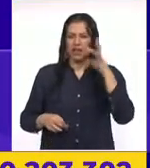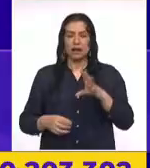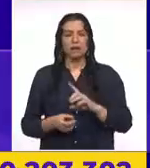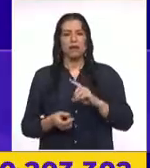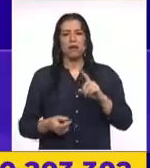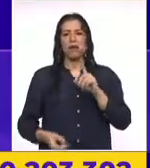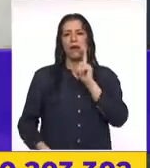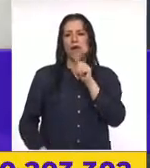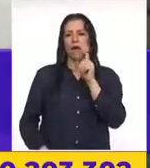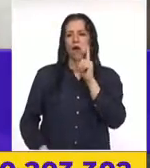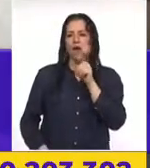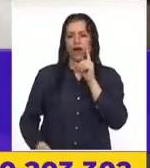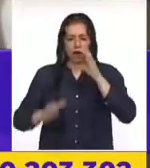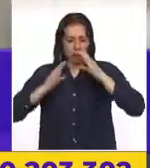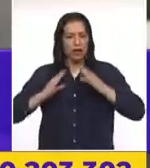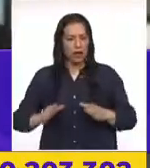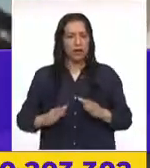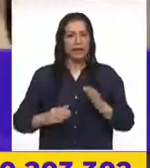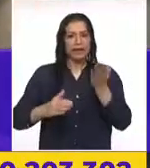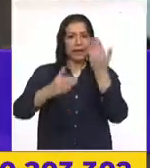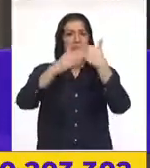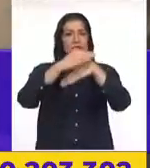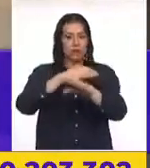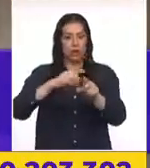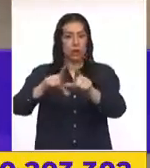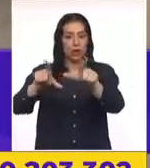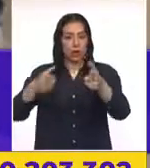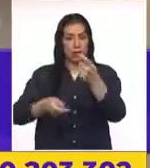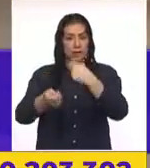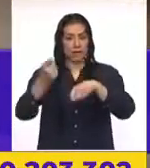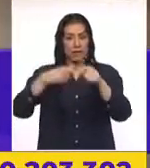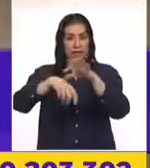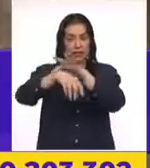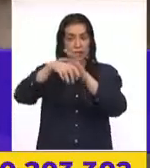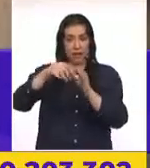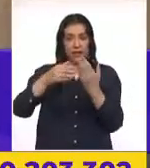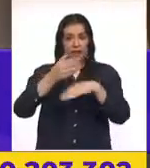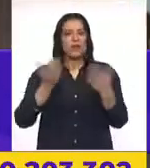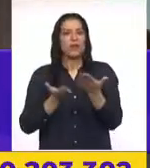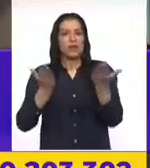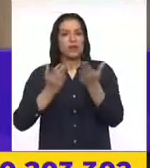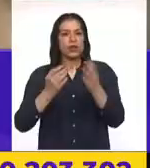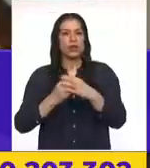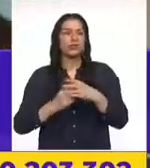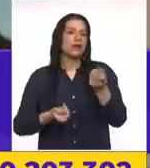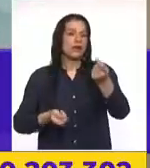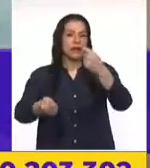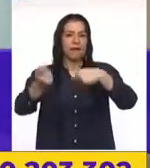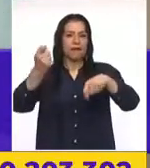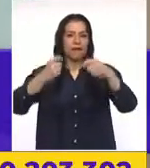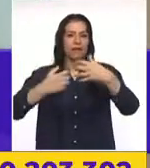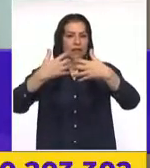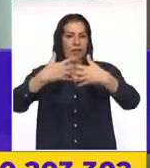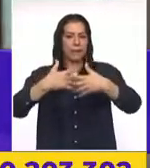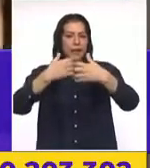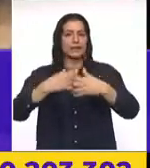como cliente e ingresar armado a una joyería ubicada dentro del centro comercial Plaza San Miguel.